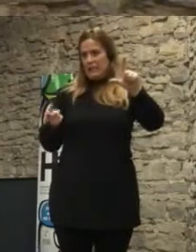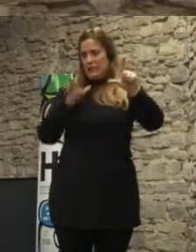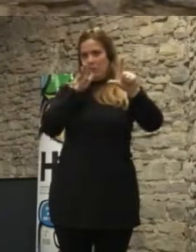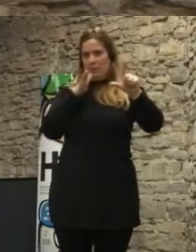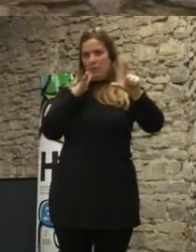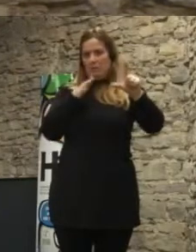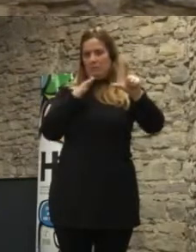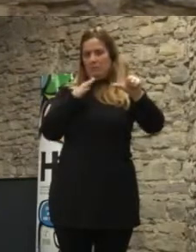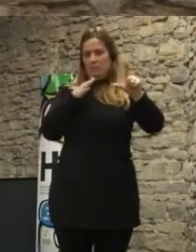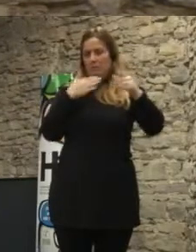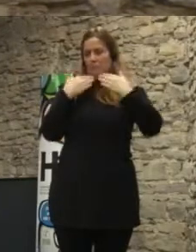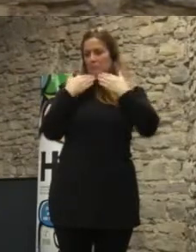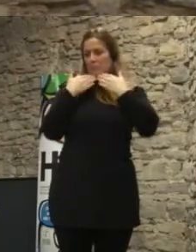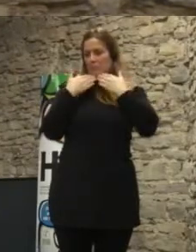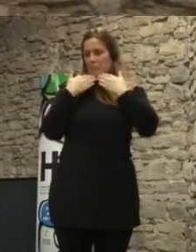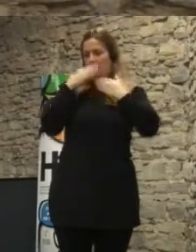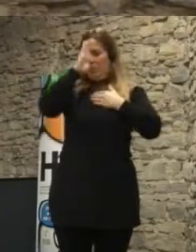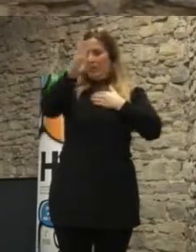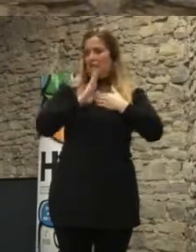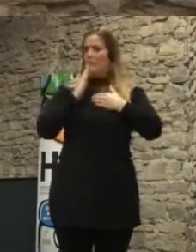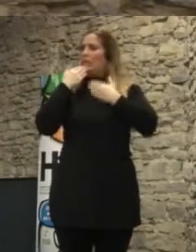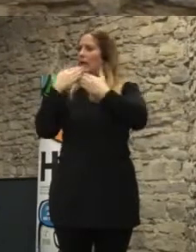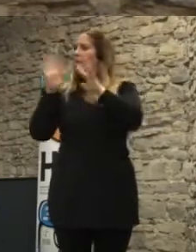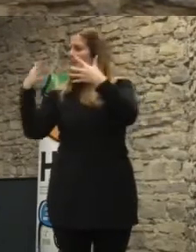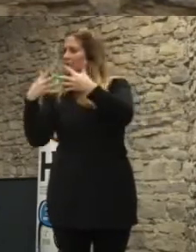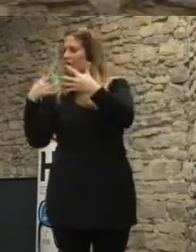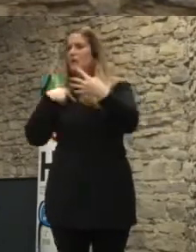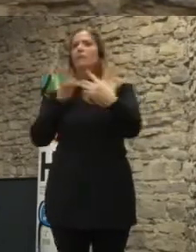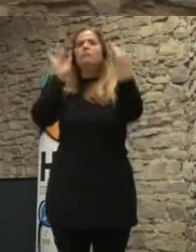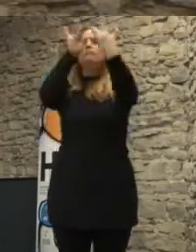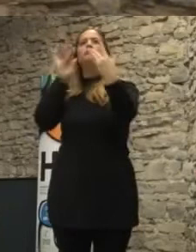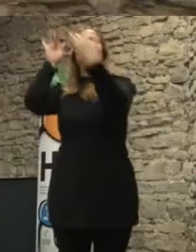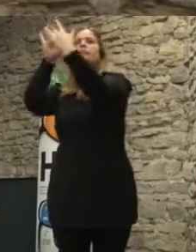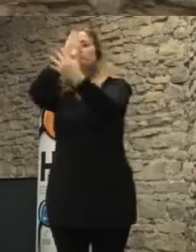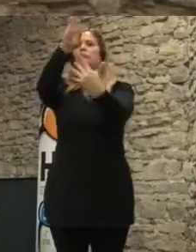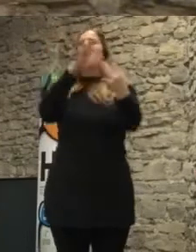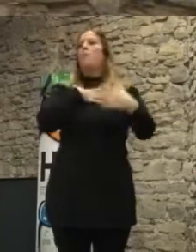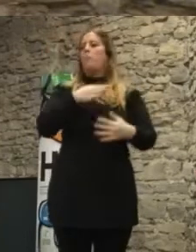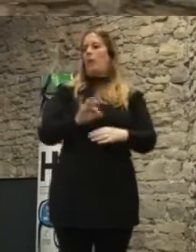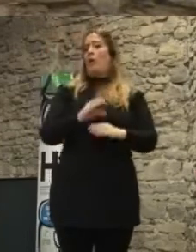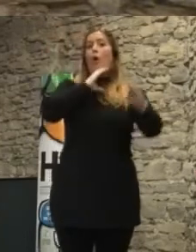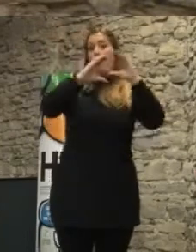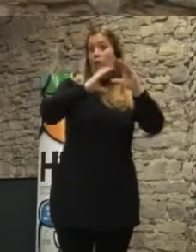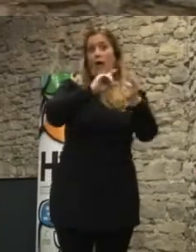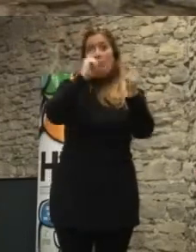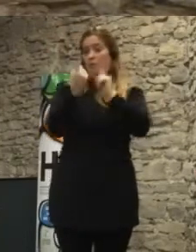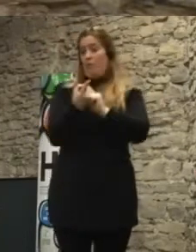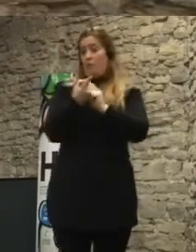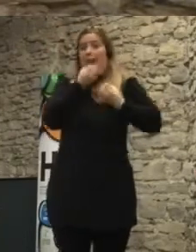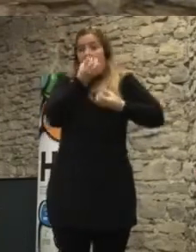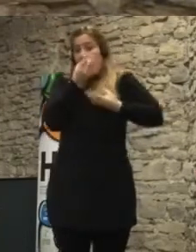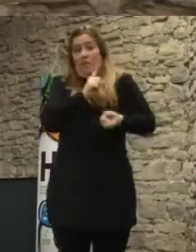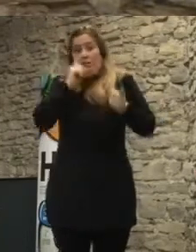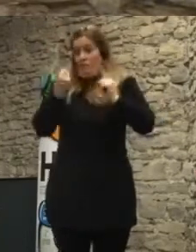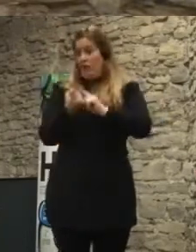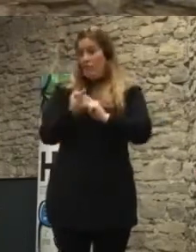posibles hacerlas directamente. Está cambiando el mundo de la comunicación, cómo se transmite la información, la calidad de esa